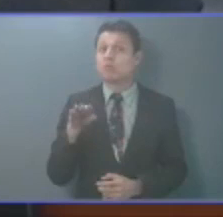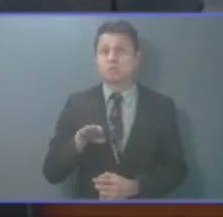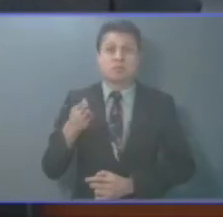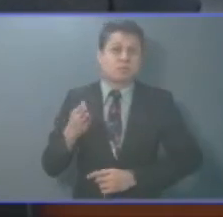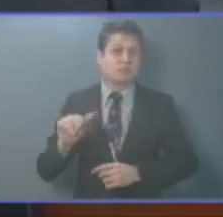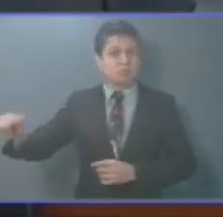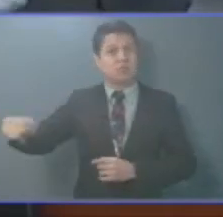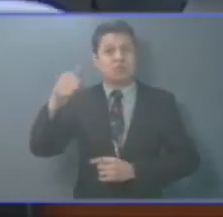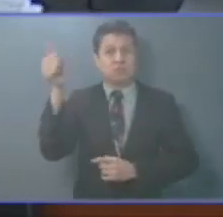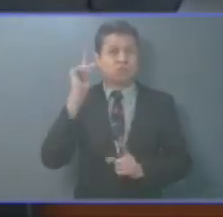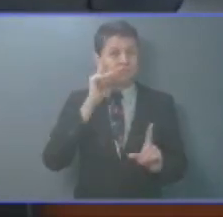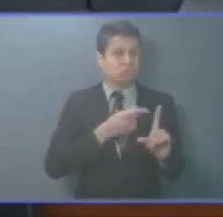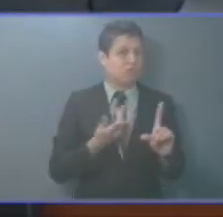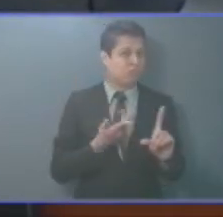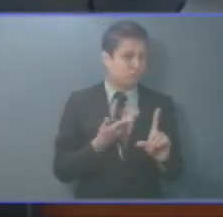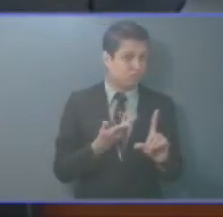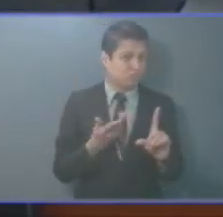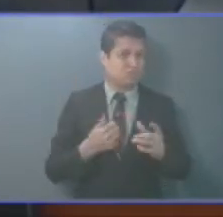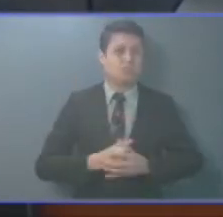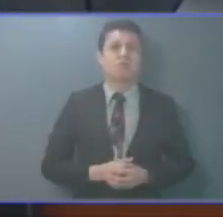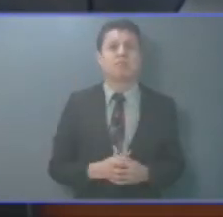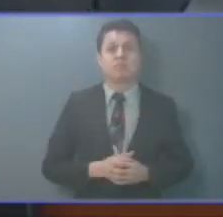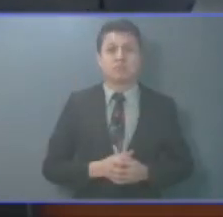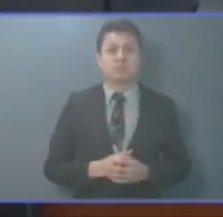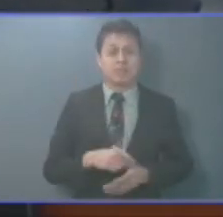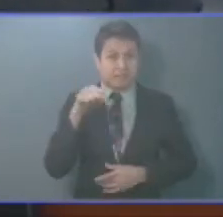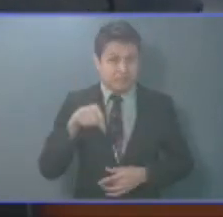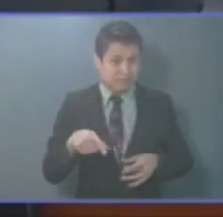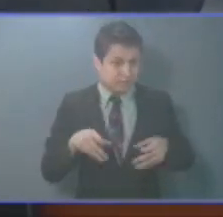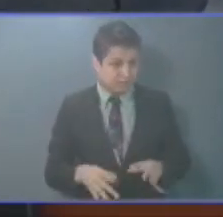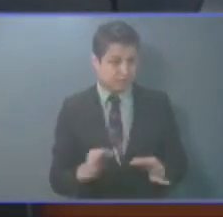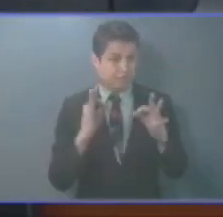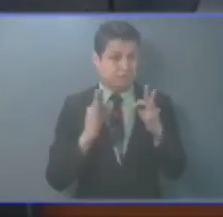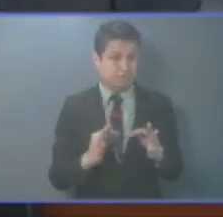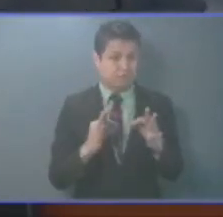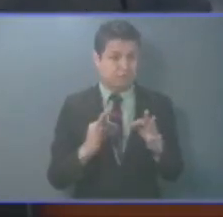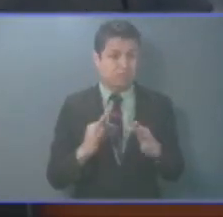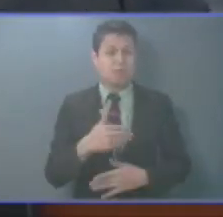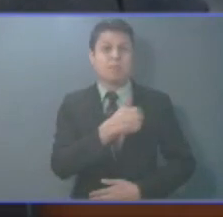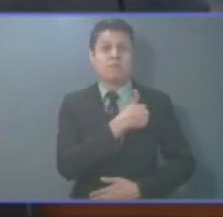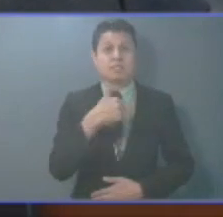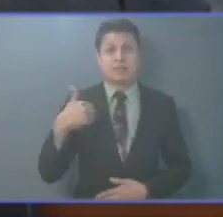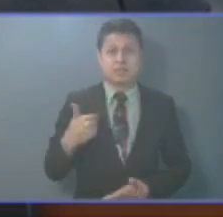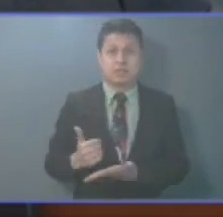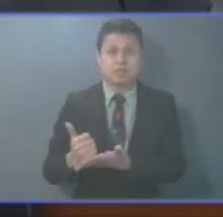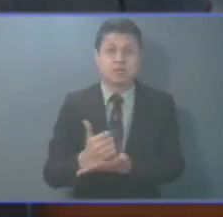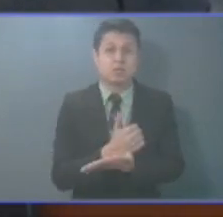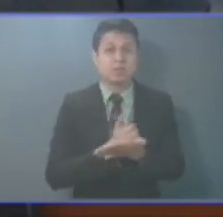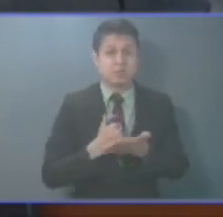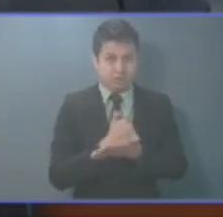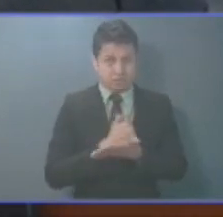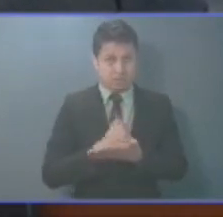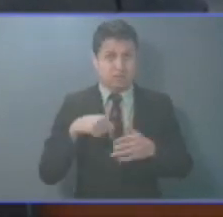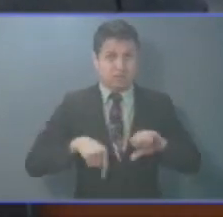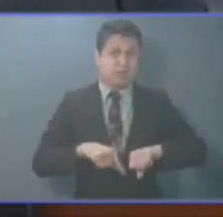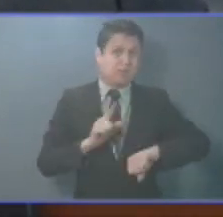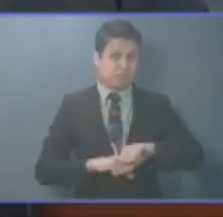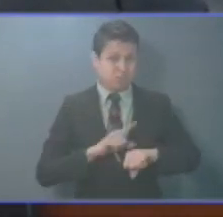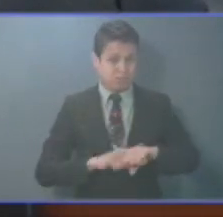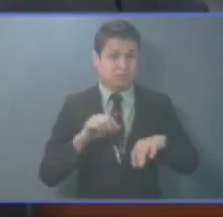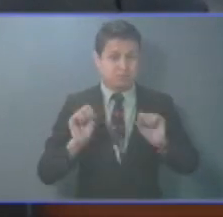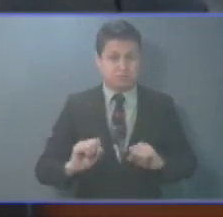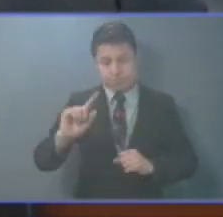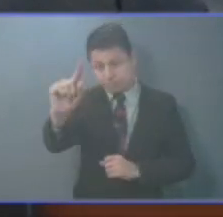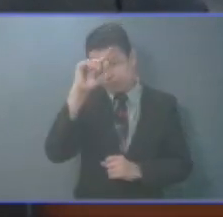utilizada para otra finalidad. Para ello, el Ministerio de Hacienda, al momento de elaborar